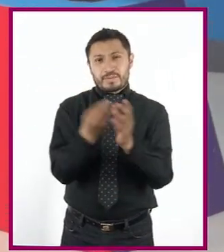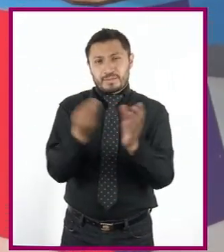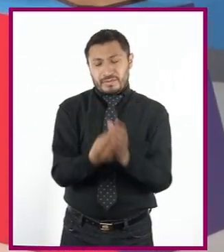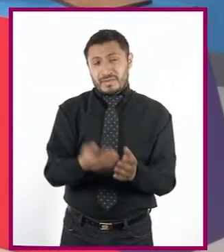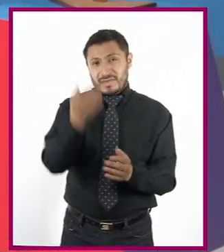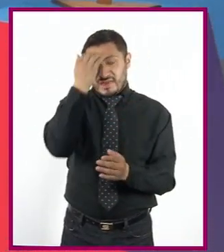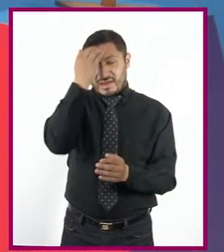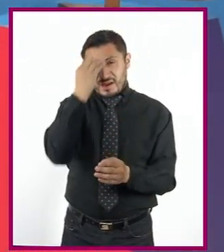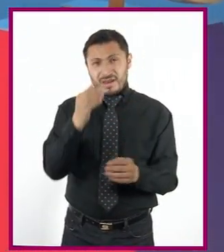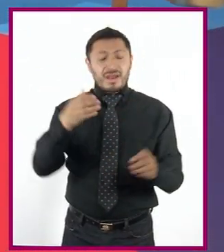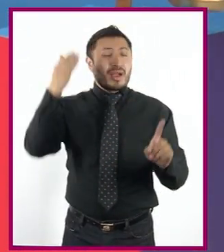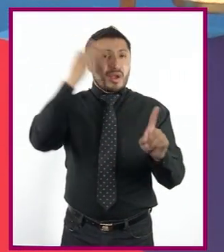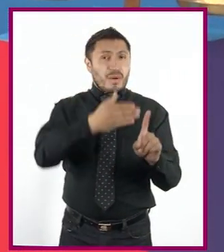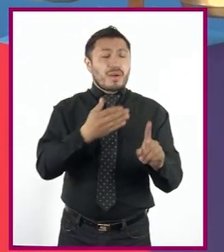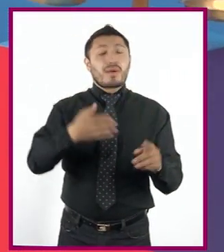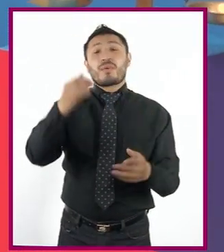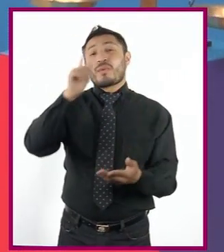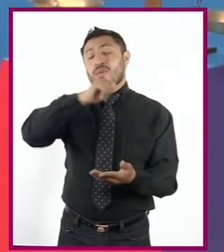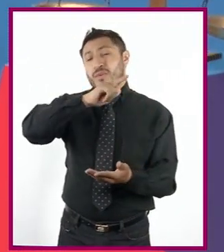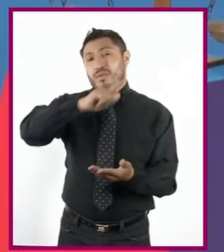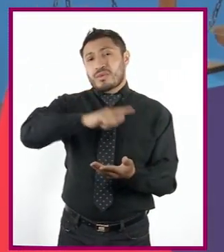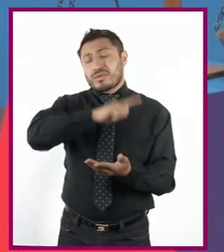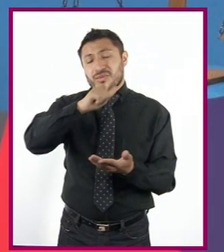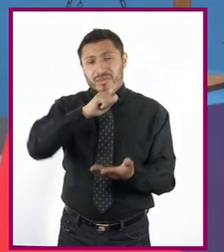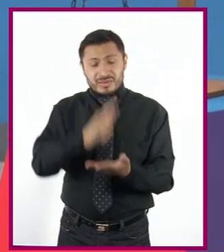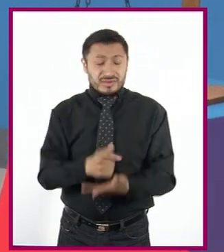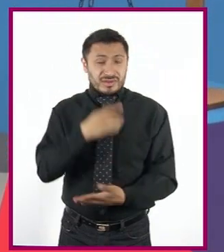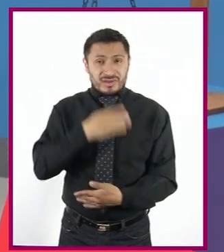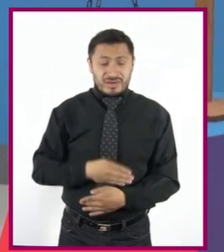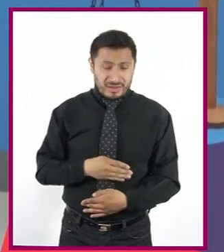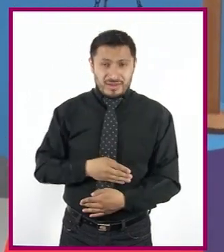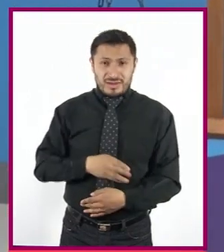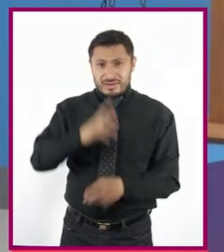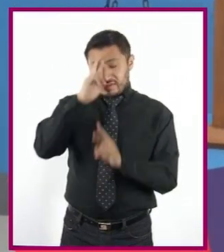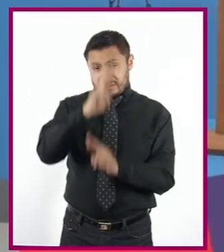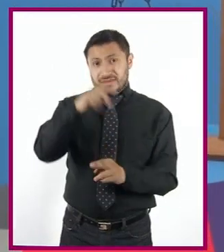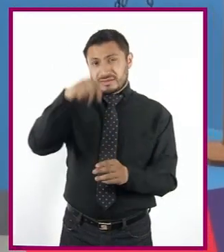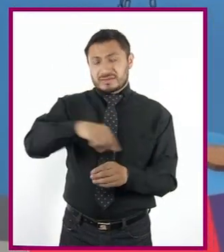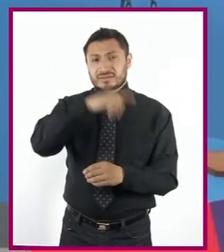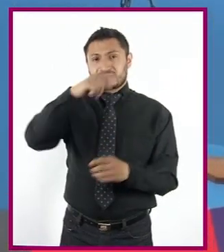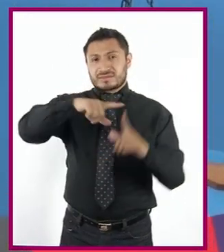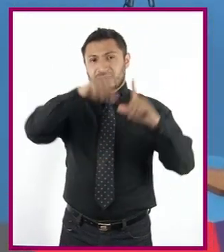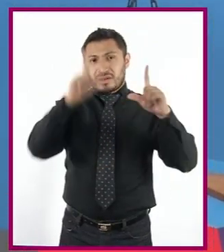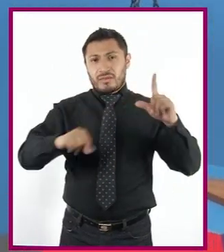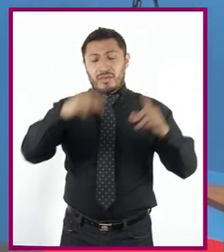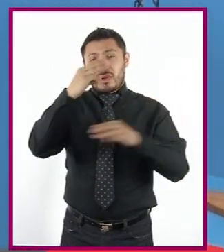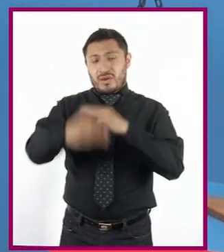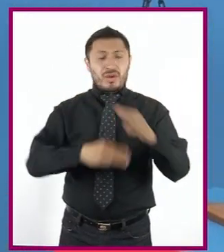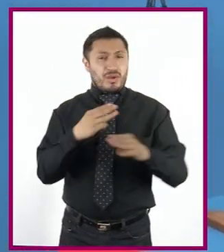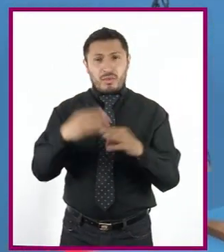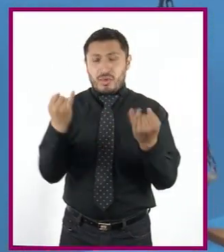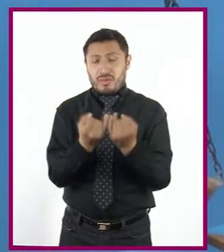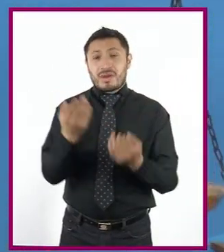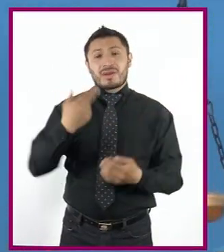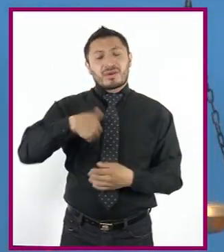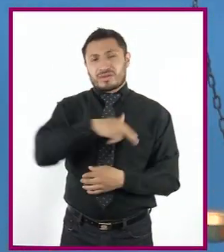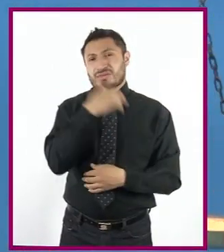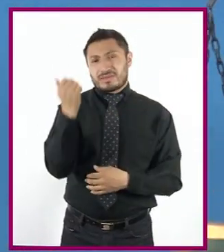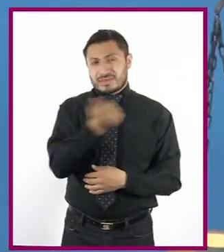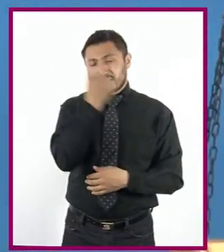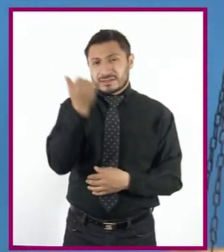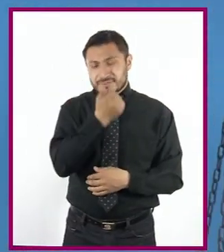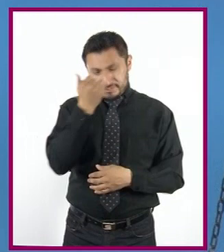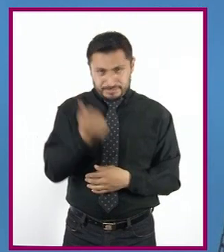a conocer los retos de la justicia y el apego a la legalidad en México y el mundo. Como estudiantes de la asignatura de